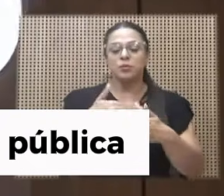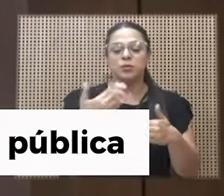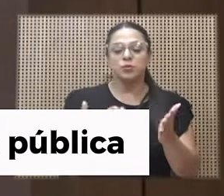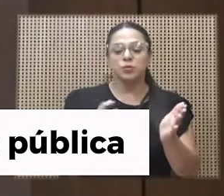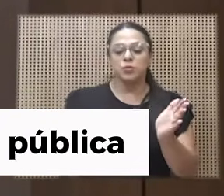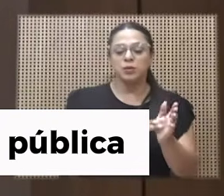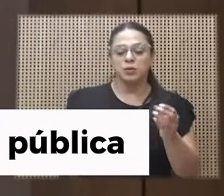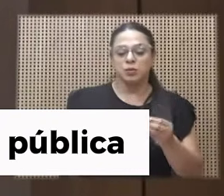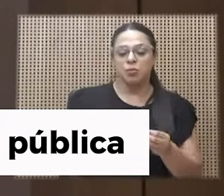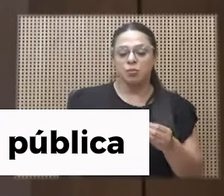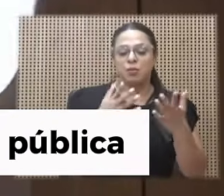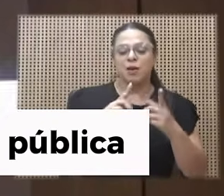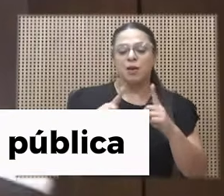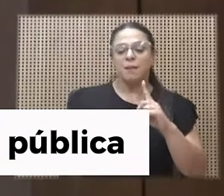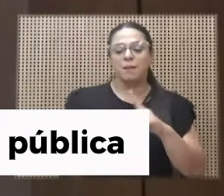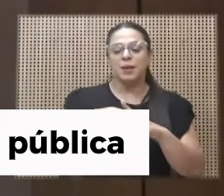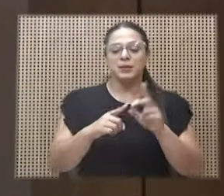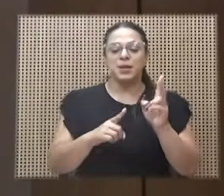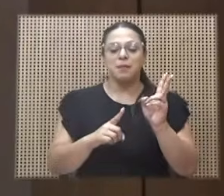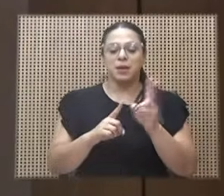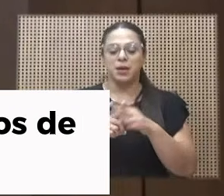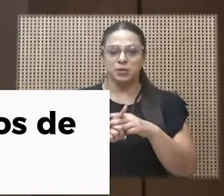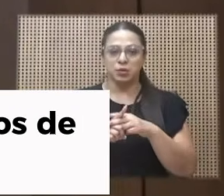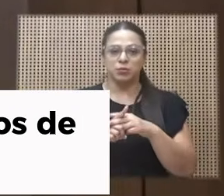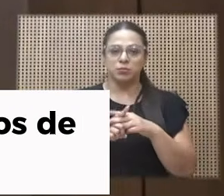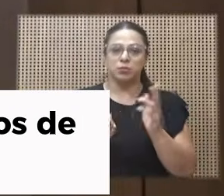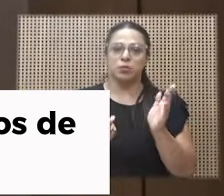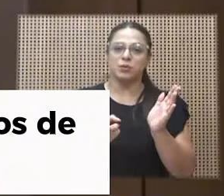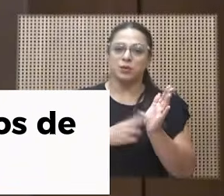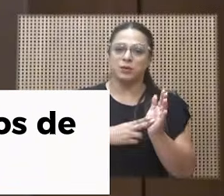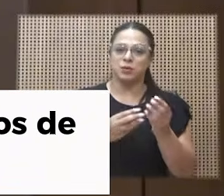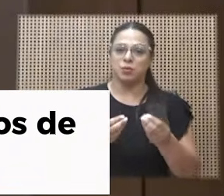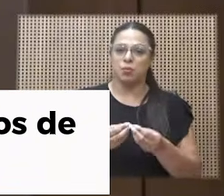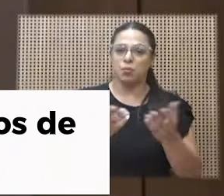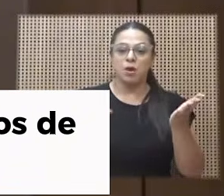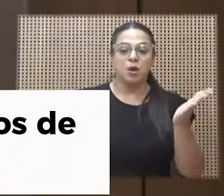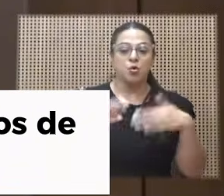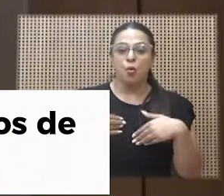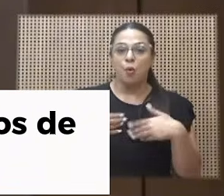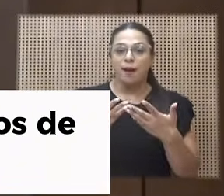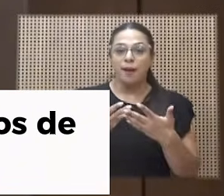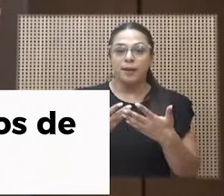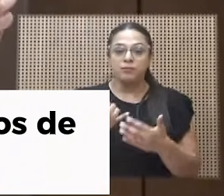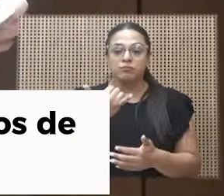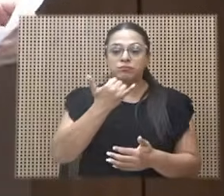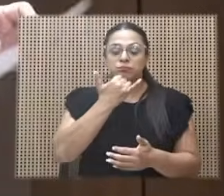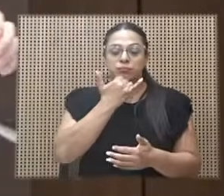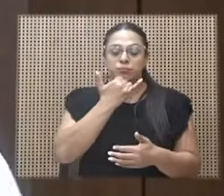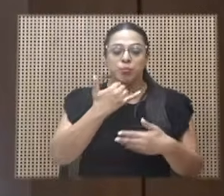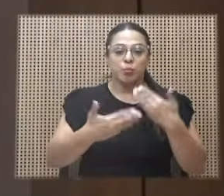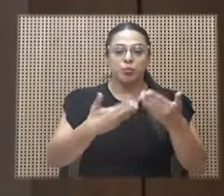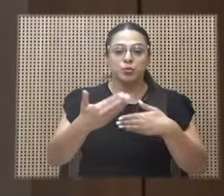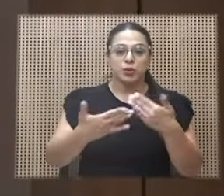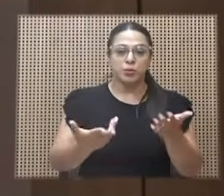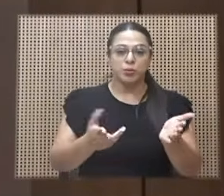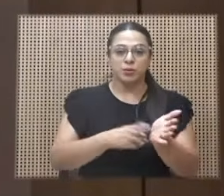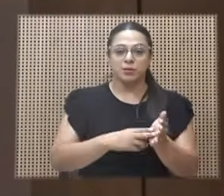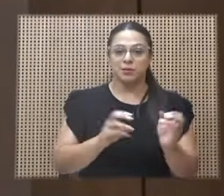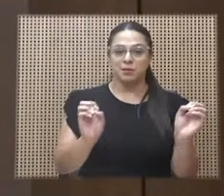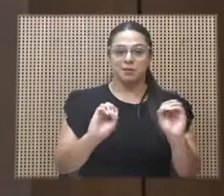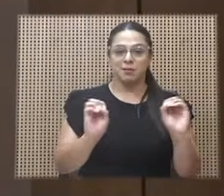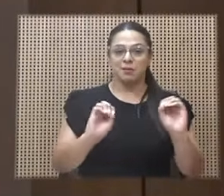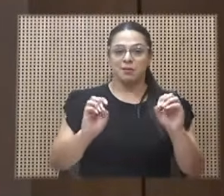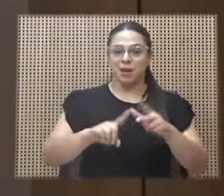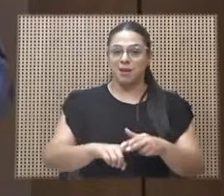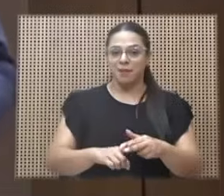y la aplicación de la ley de contratación pública. No hay una fuga de los procedimientos de contratación.